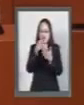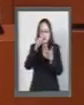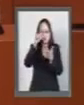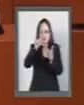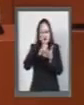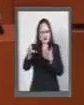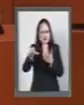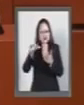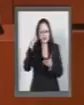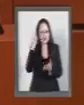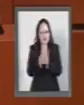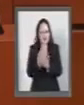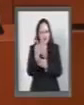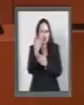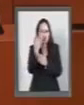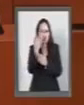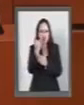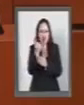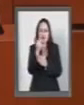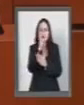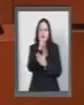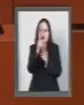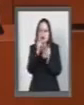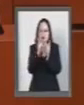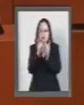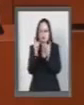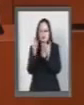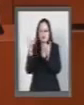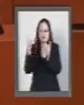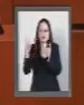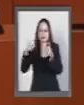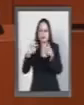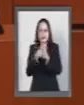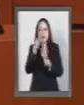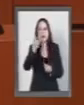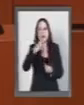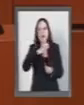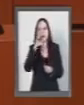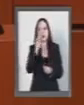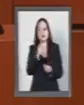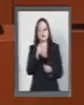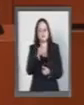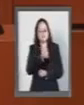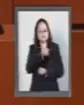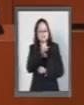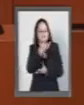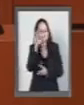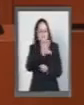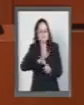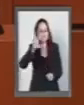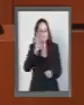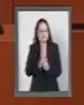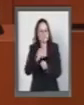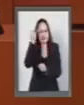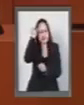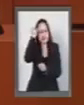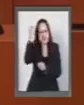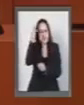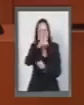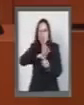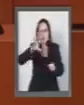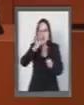en nueve palabras contando con funciones, expresó todo lo que tenía que decir